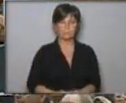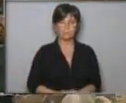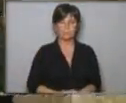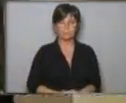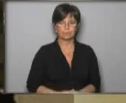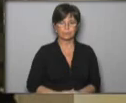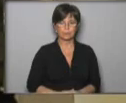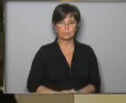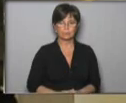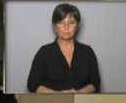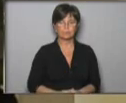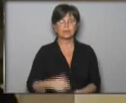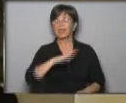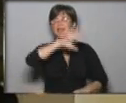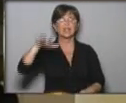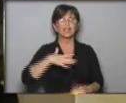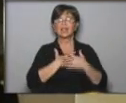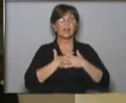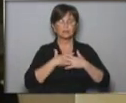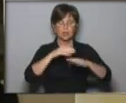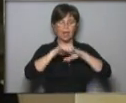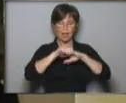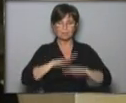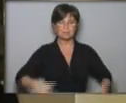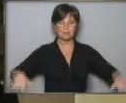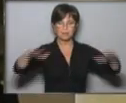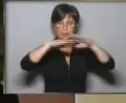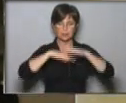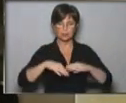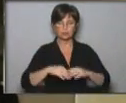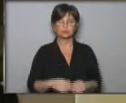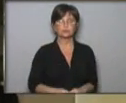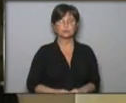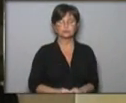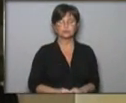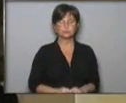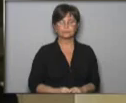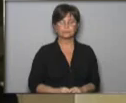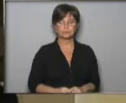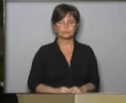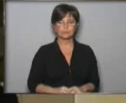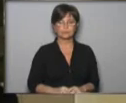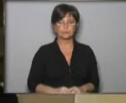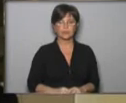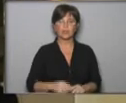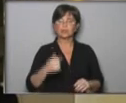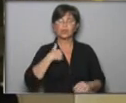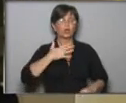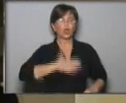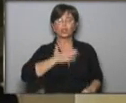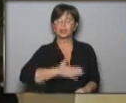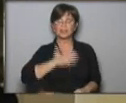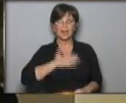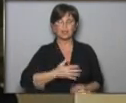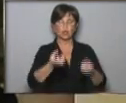Cari amici, queridos amigos, sono lieto al inicio del mio ministerio en la sede di Pietro. Estoy contento